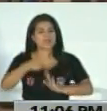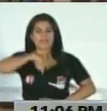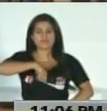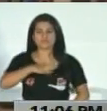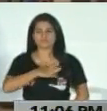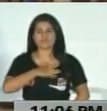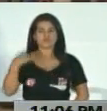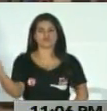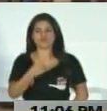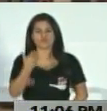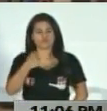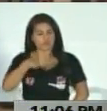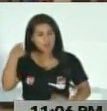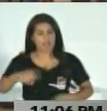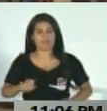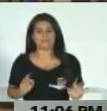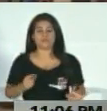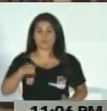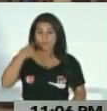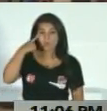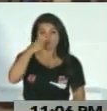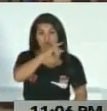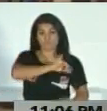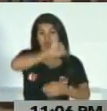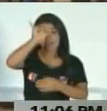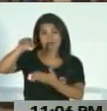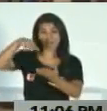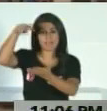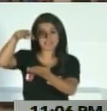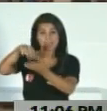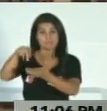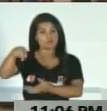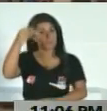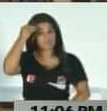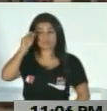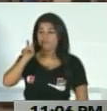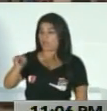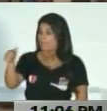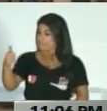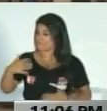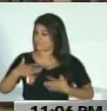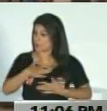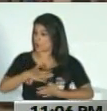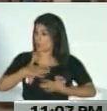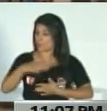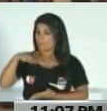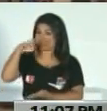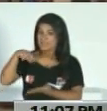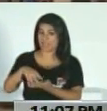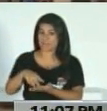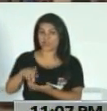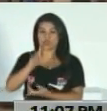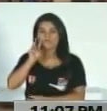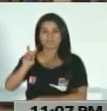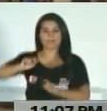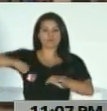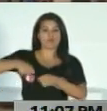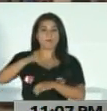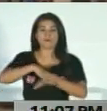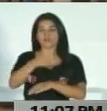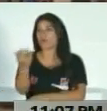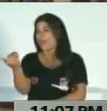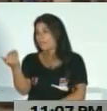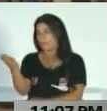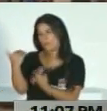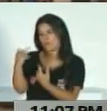por dentro. Yo me recuerdo que tú ibas a Miami y te parecía muy bien los que vivían en Miami, no los veías empantuflados porque le ibas a pedir los votos o le